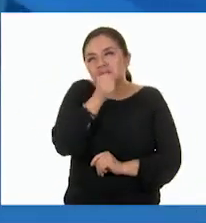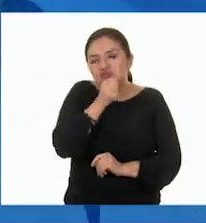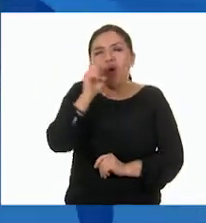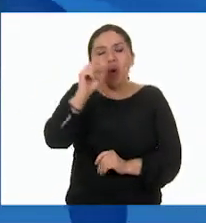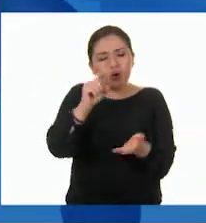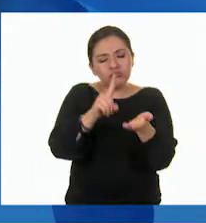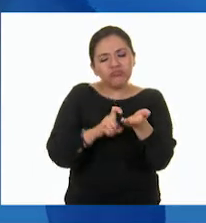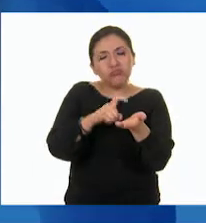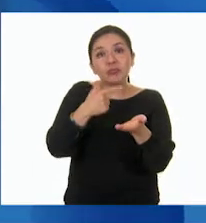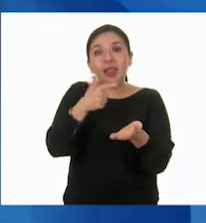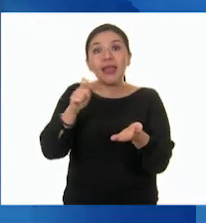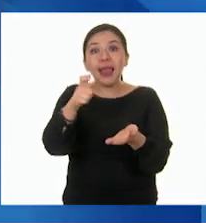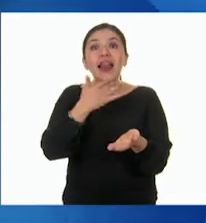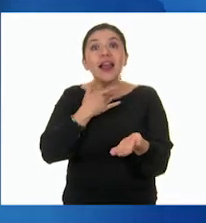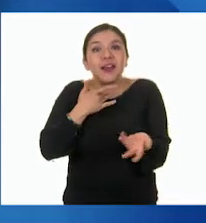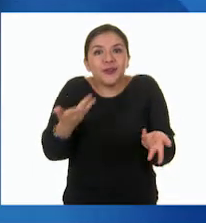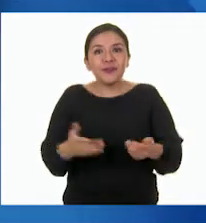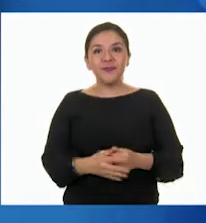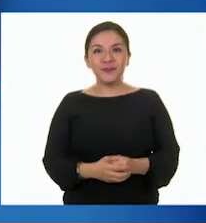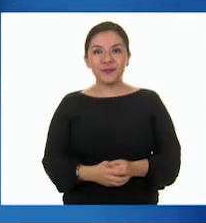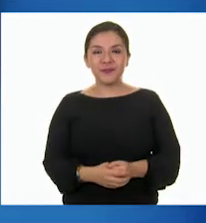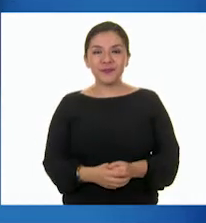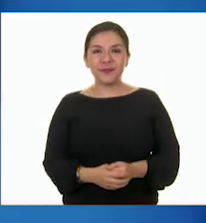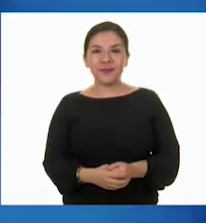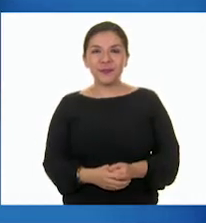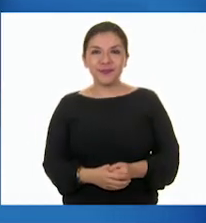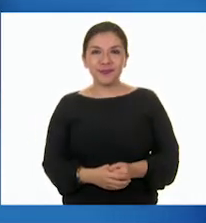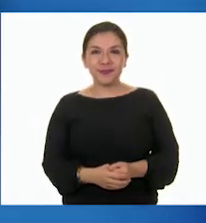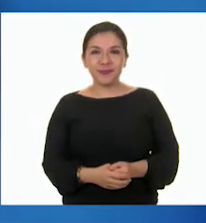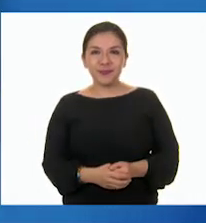o aplica desinfectante a base de agua y alcohol.